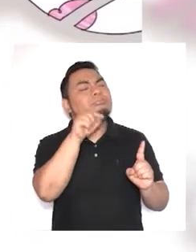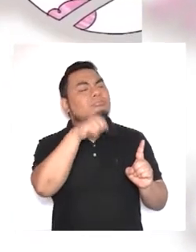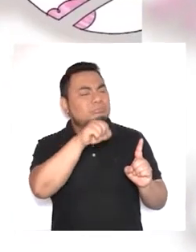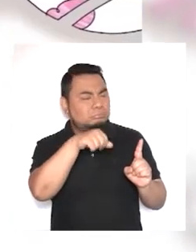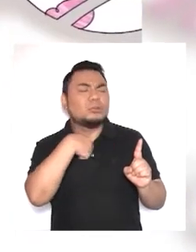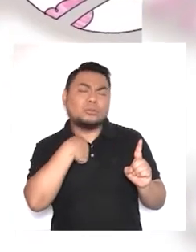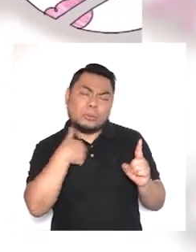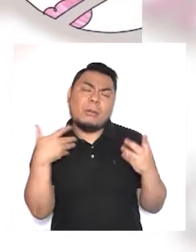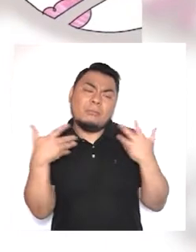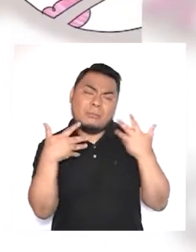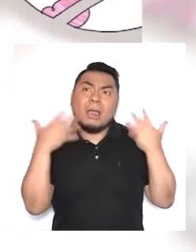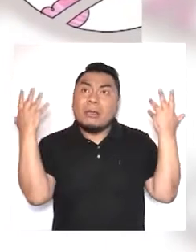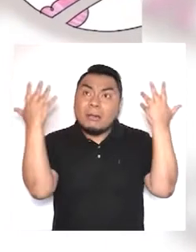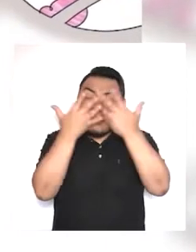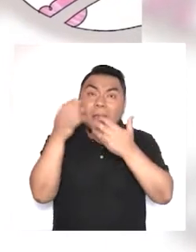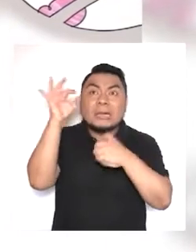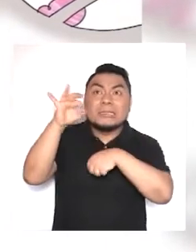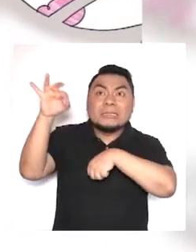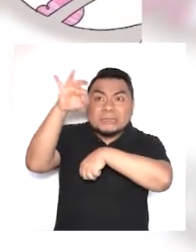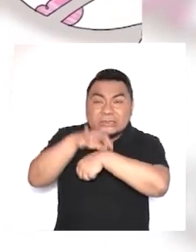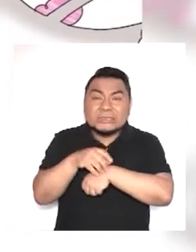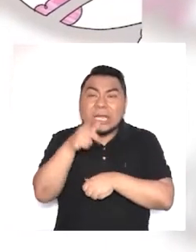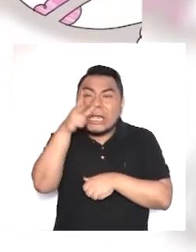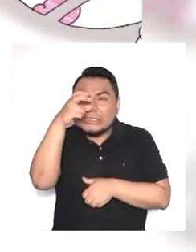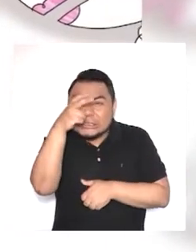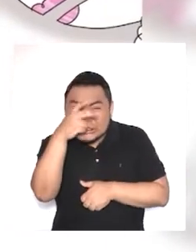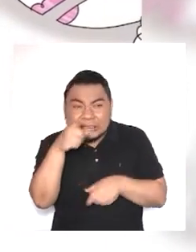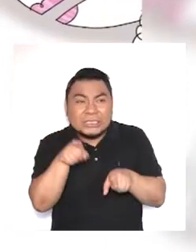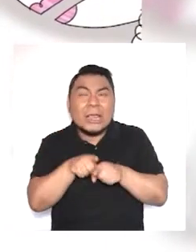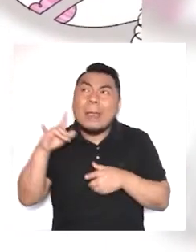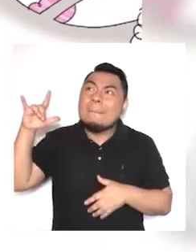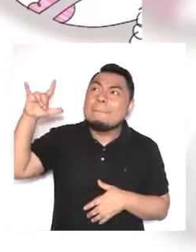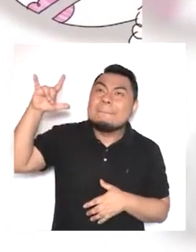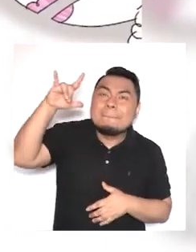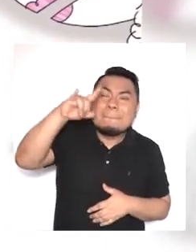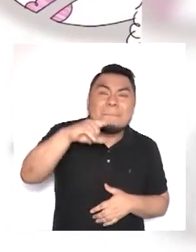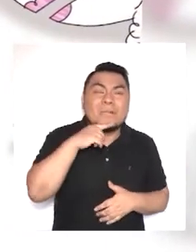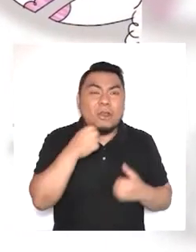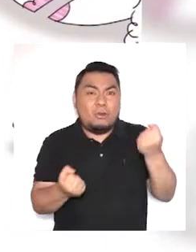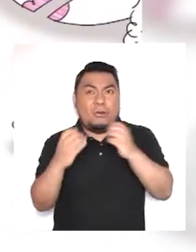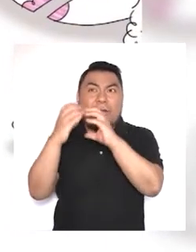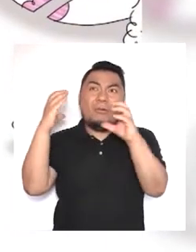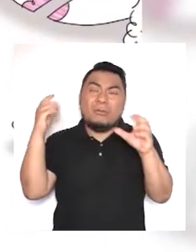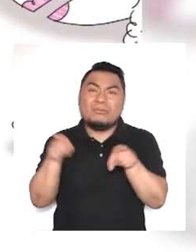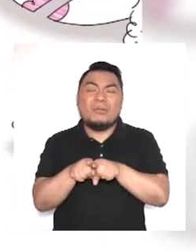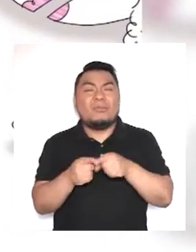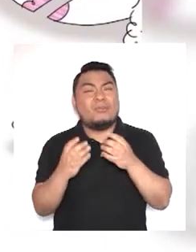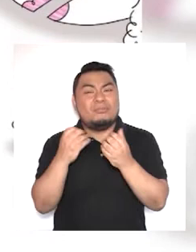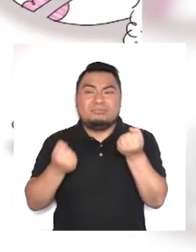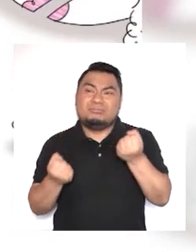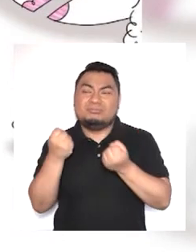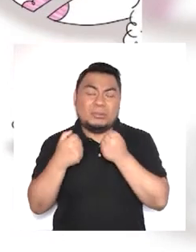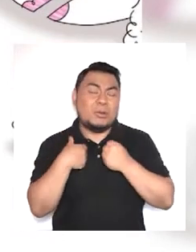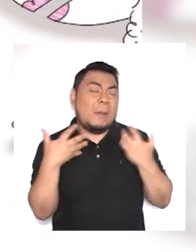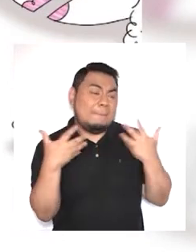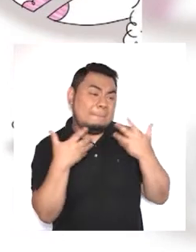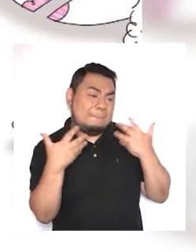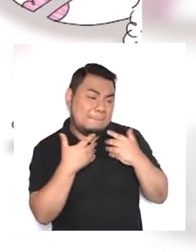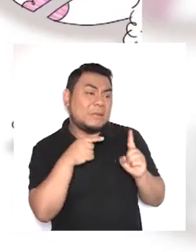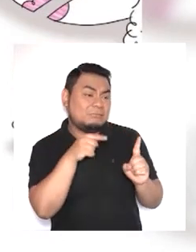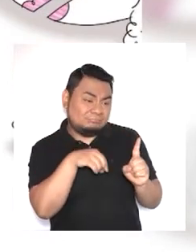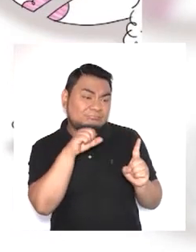a la oscuridad, a las abejas, a las cucarachas, a los aviones, a los camiones y a los buses.